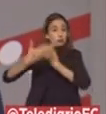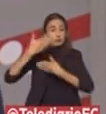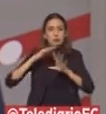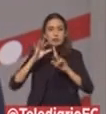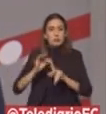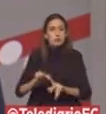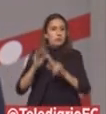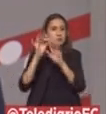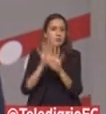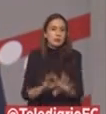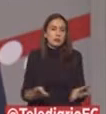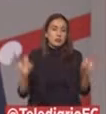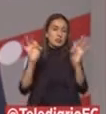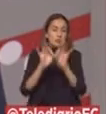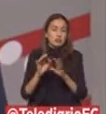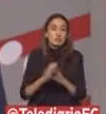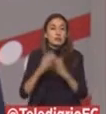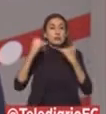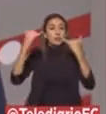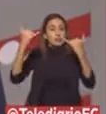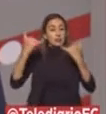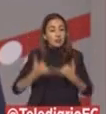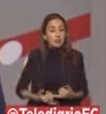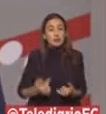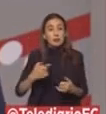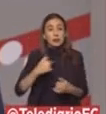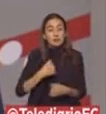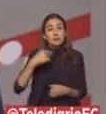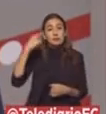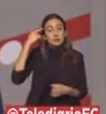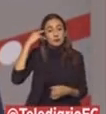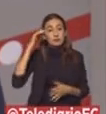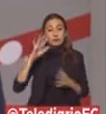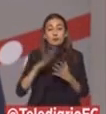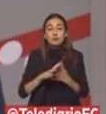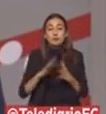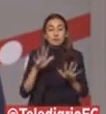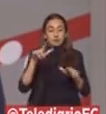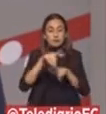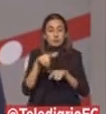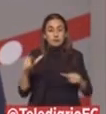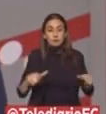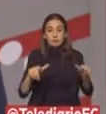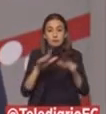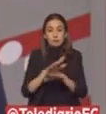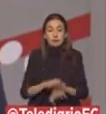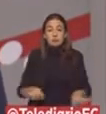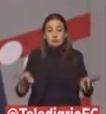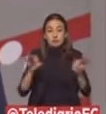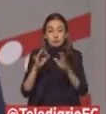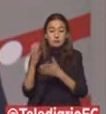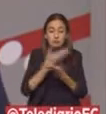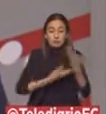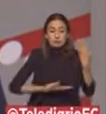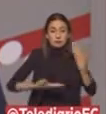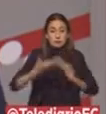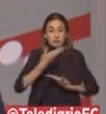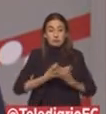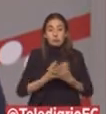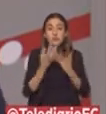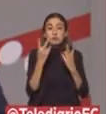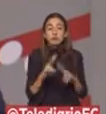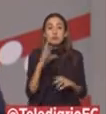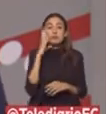desde desde el momento de independencia y yo creo que este es uno de los espacios más importantes también para el ecuador en términos de intercambios el